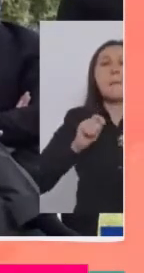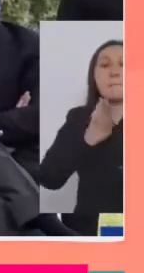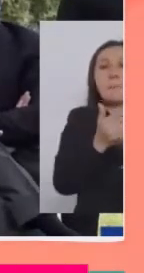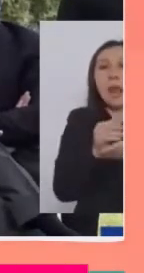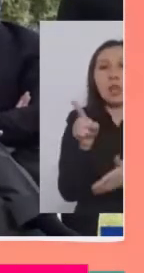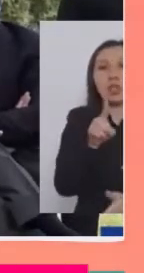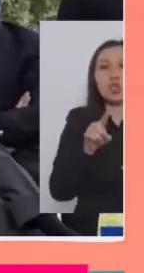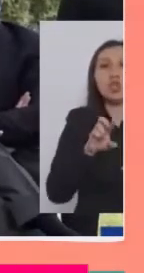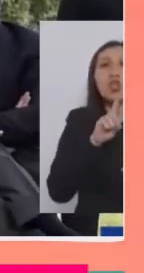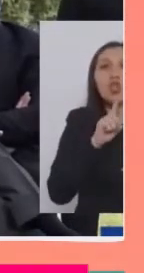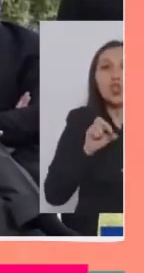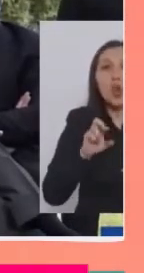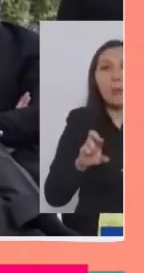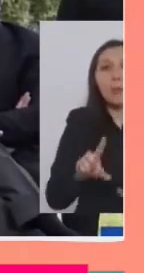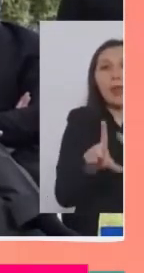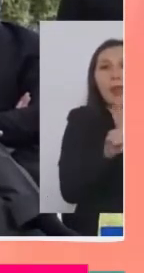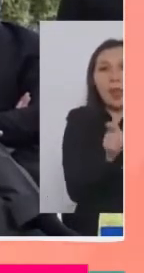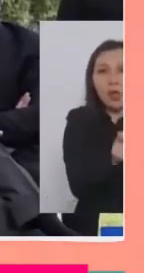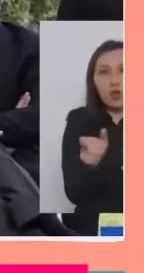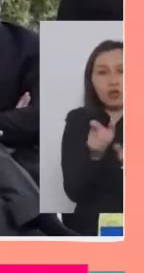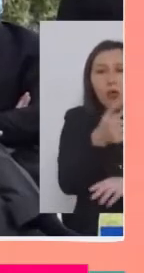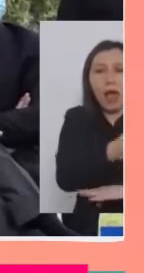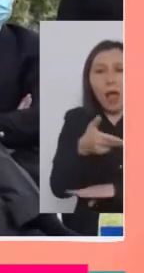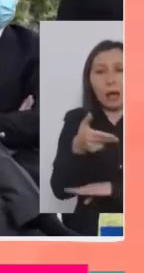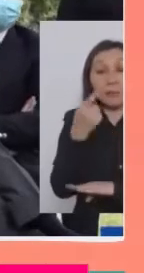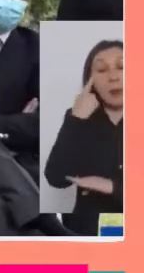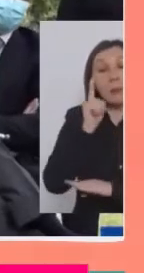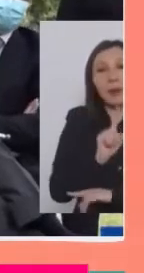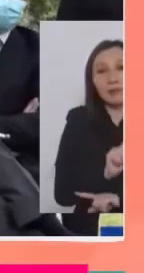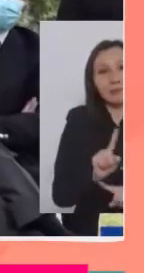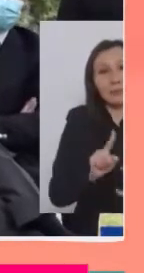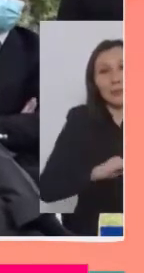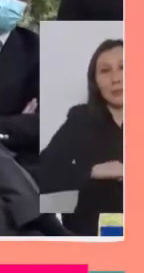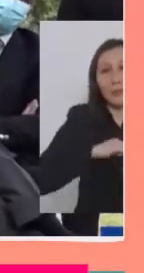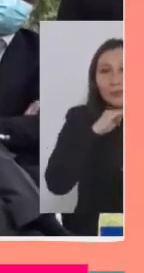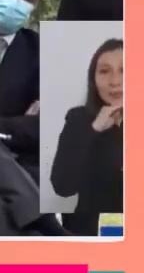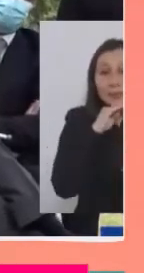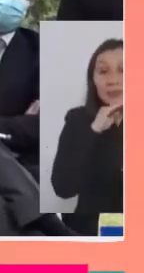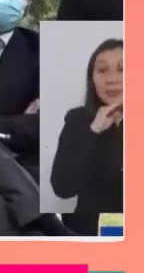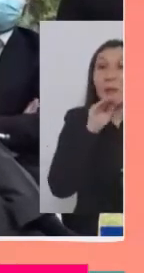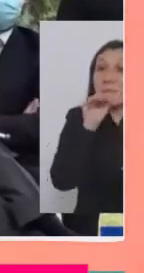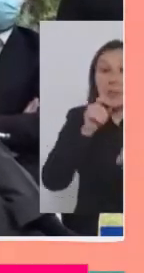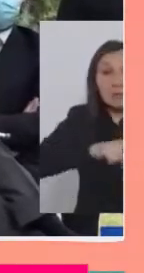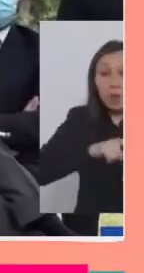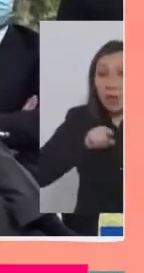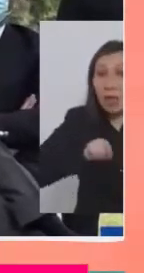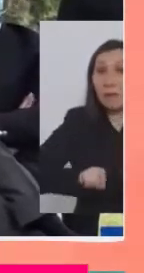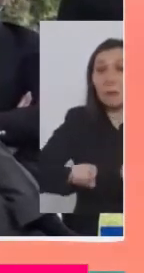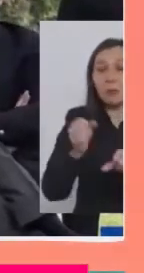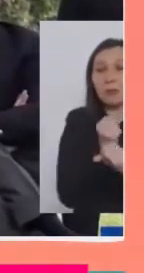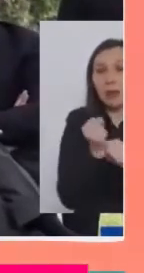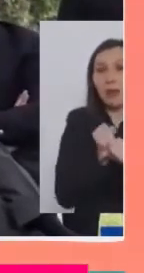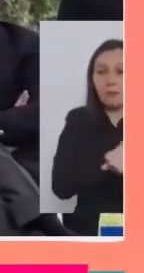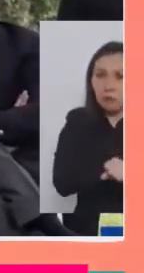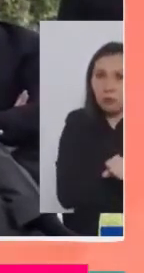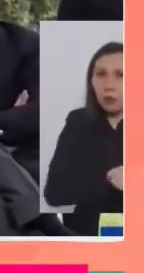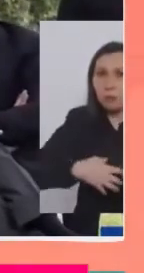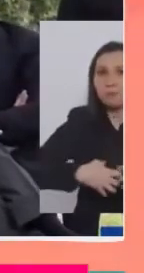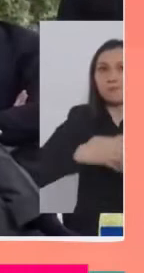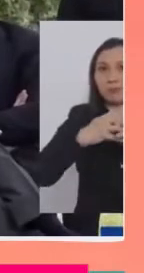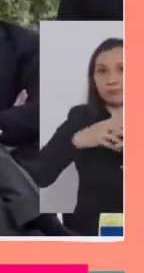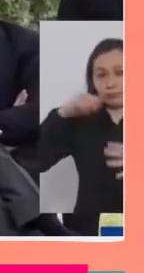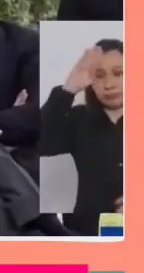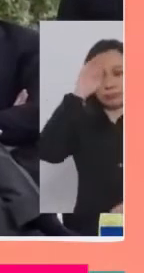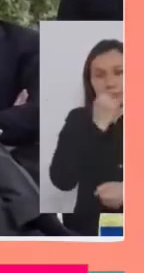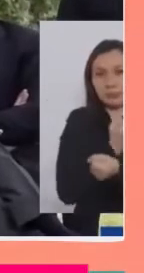digamos, que autorizan a las personas que están viviendo ahí para que puedan realizar este cierre. Y luego esto va a una aprobación municipal que lo hace,